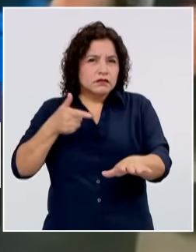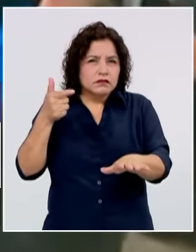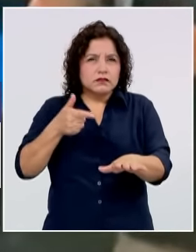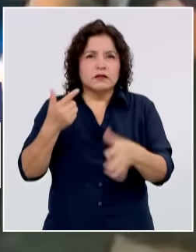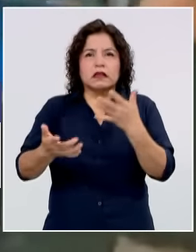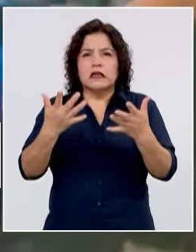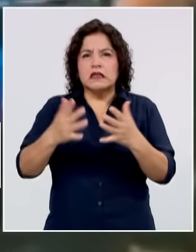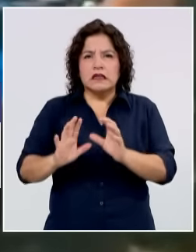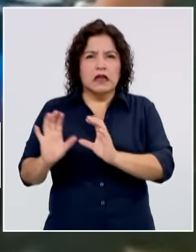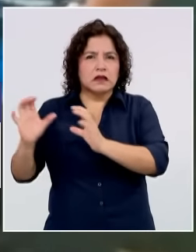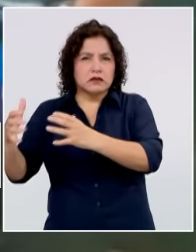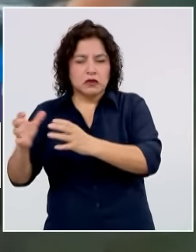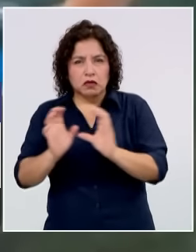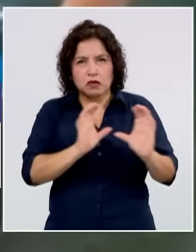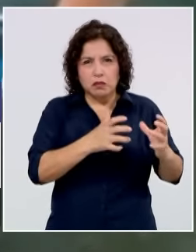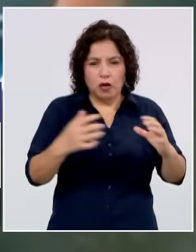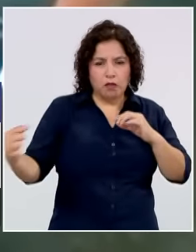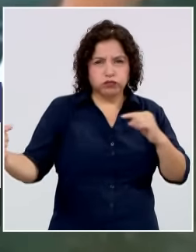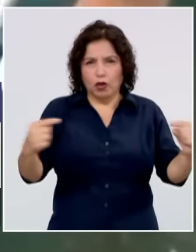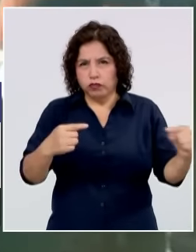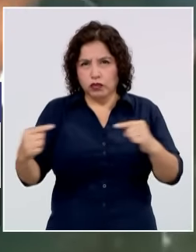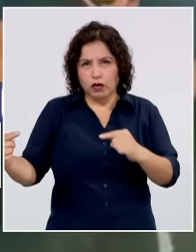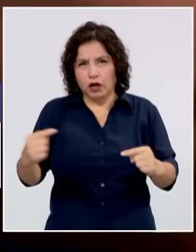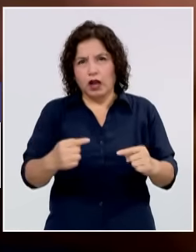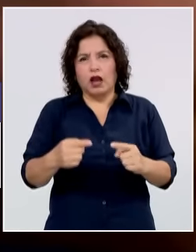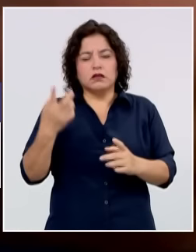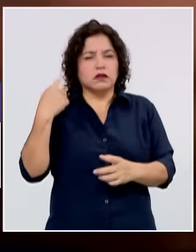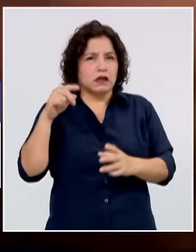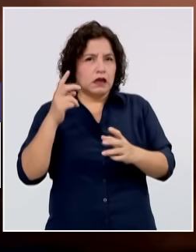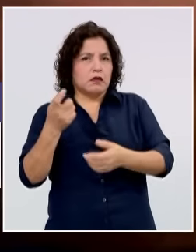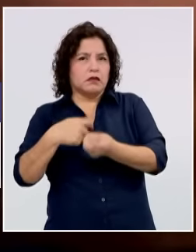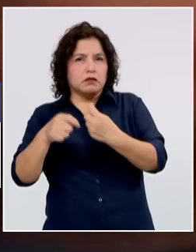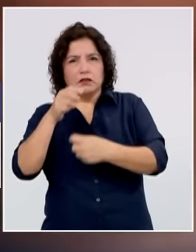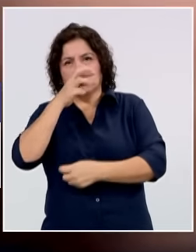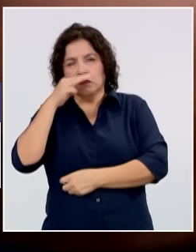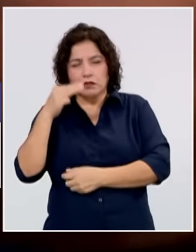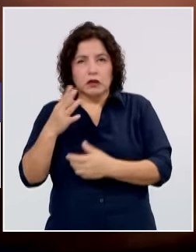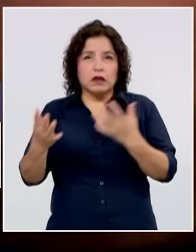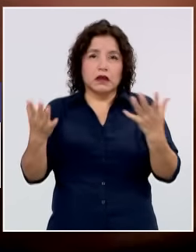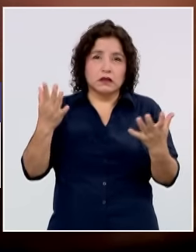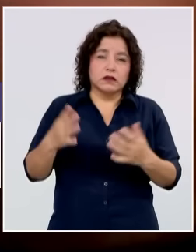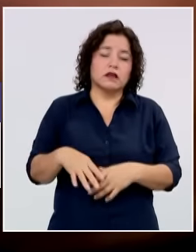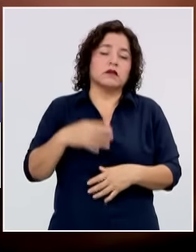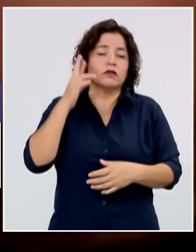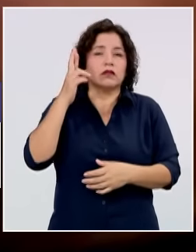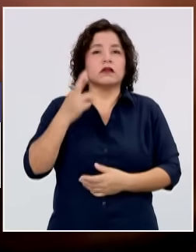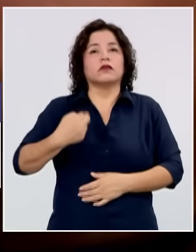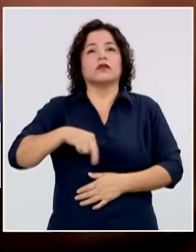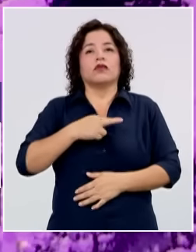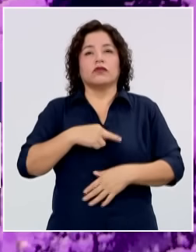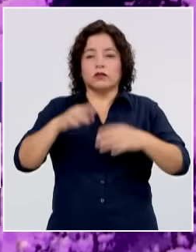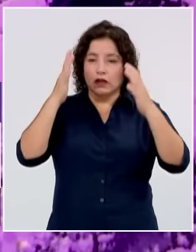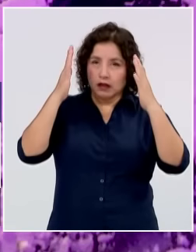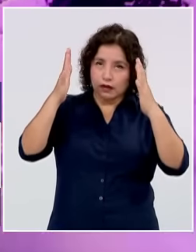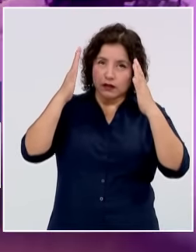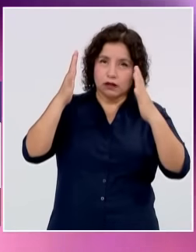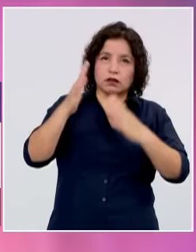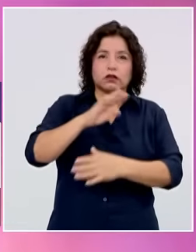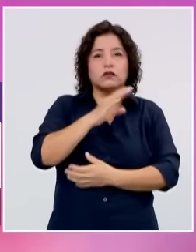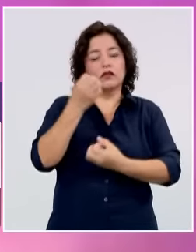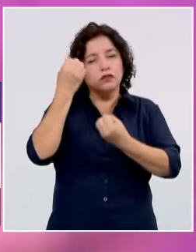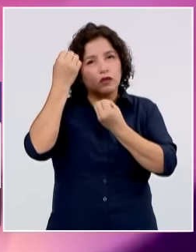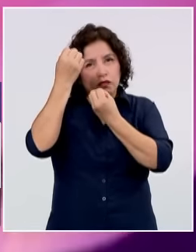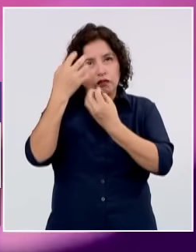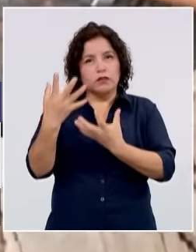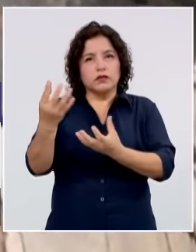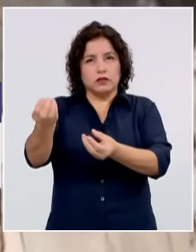enfrentamiento entre organizaciones criminales dedicadas a la venta de drogas lo más probable Así que vamos a estar igual pendientes de cualquier información que nos pueda